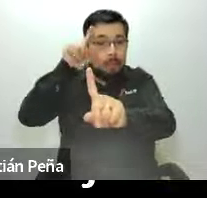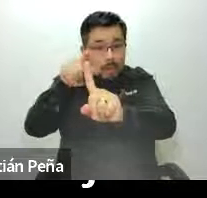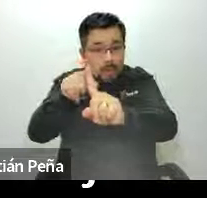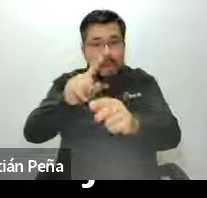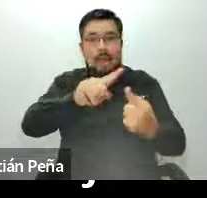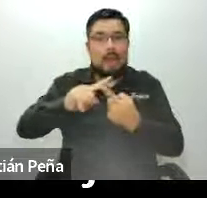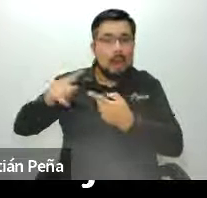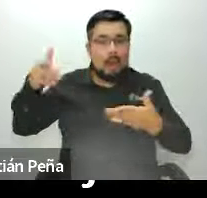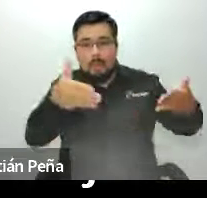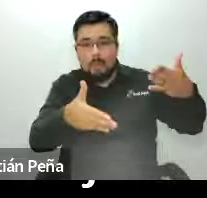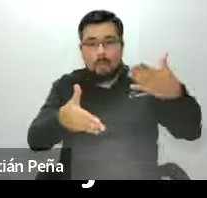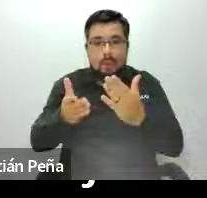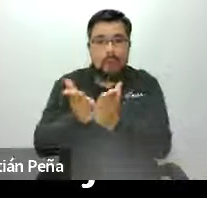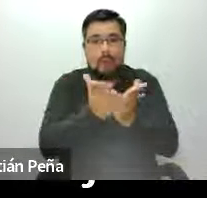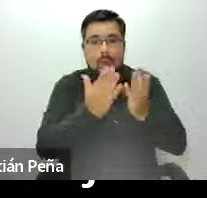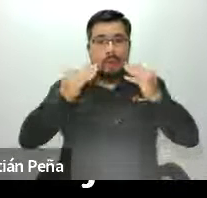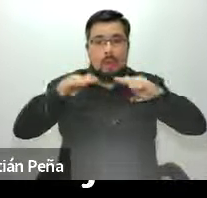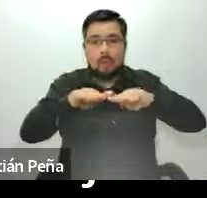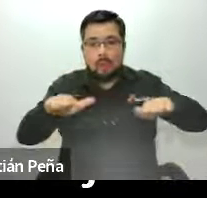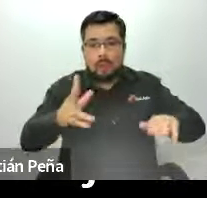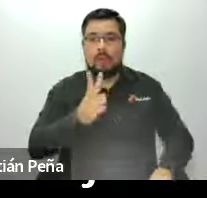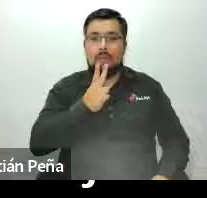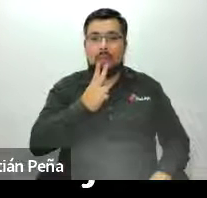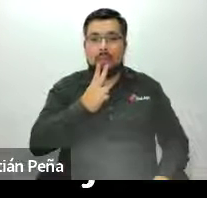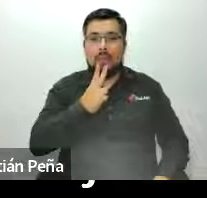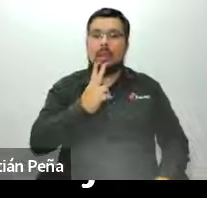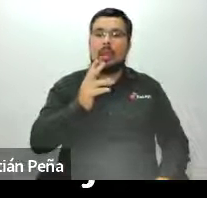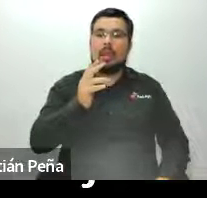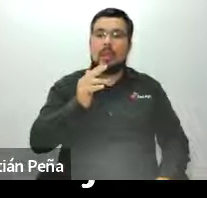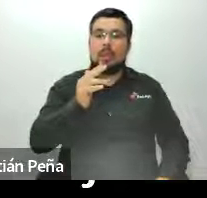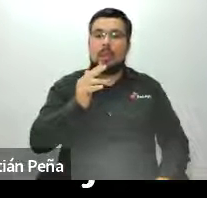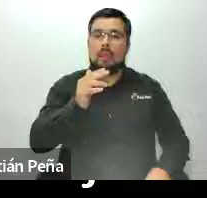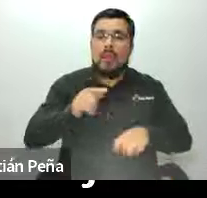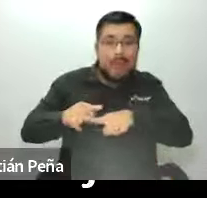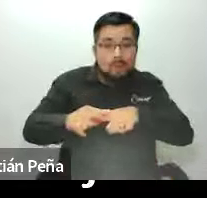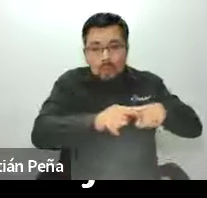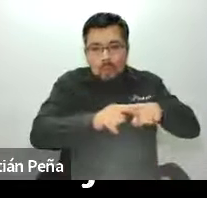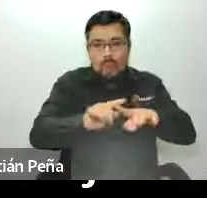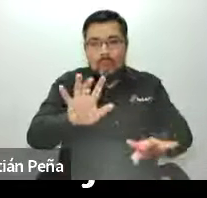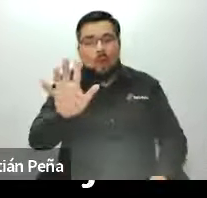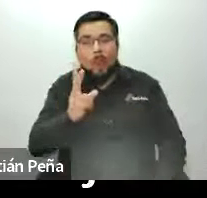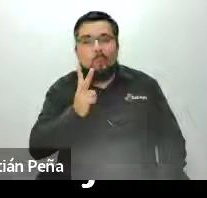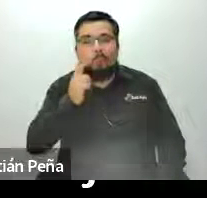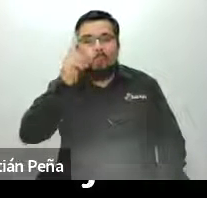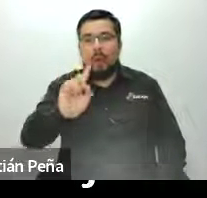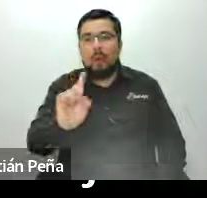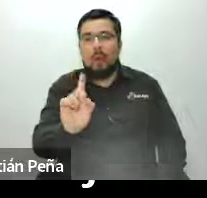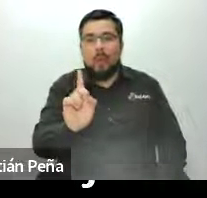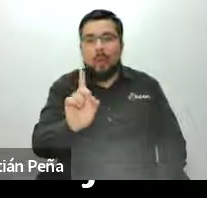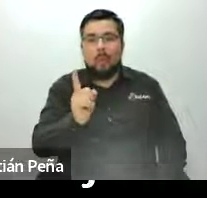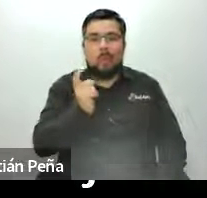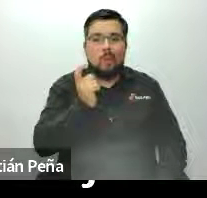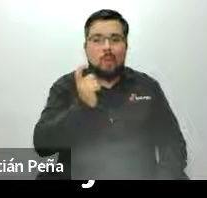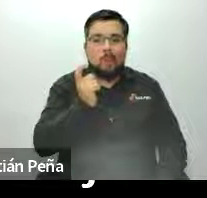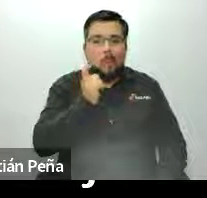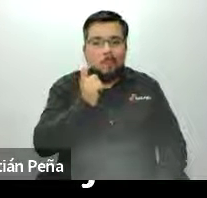bueno, ya voy a empezar a entrar en pelambre, pero mejor no. Pero que sean estudiantes o que en su vida además se incorporen